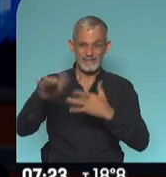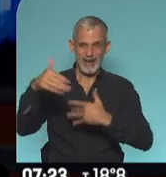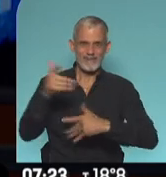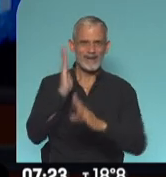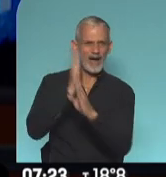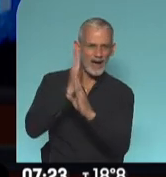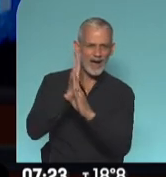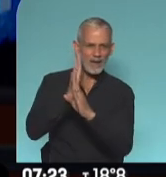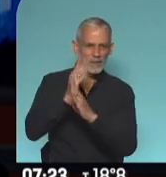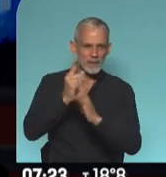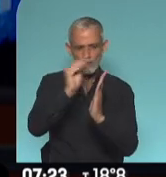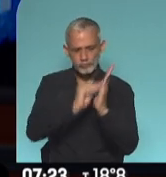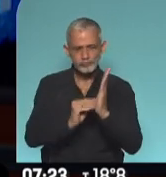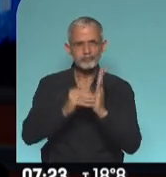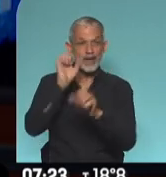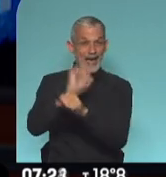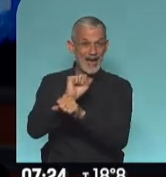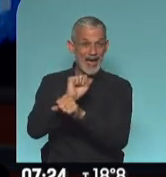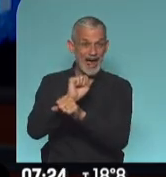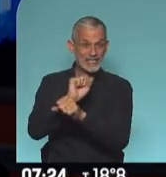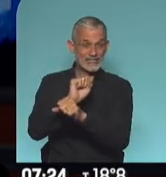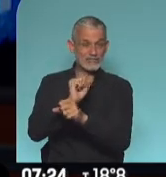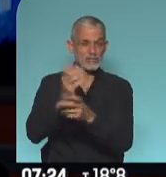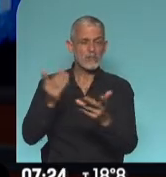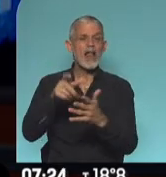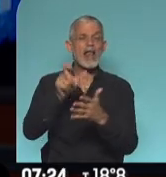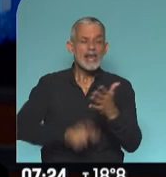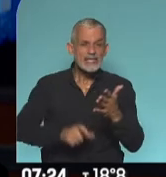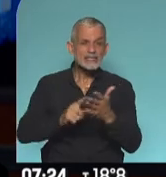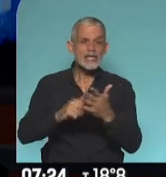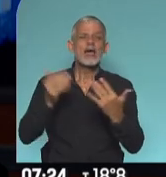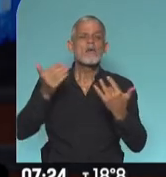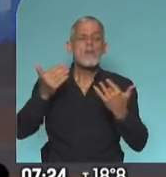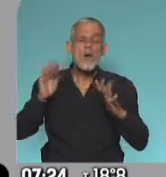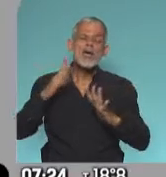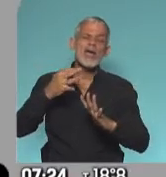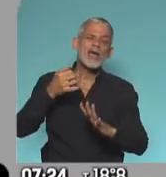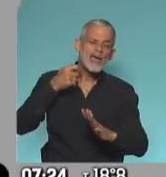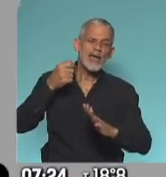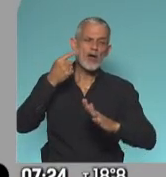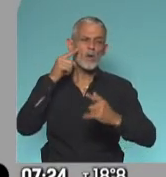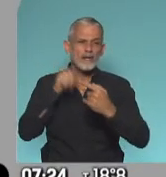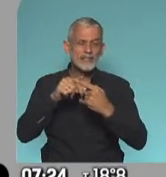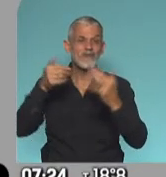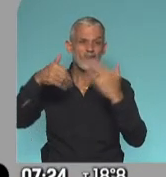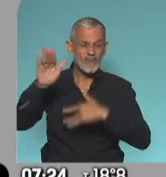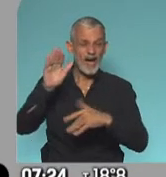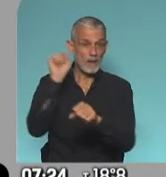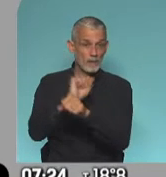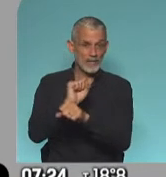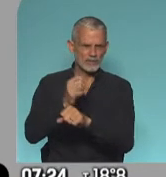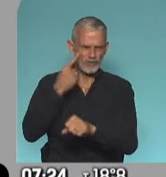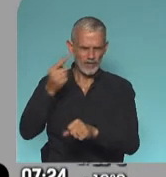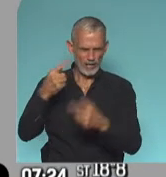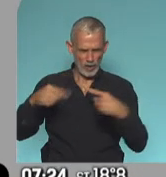incorporados al régimen carcelario es decir la lista de los que potencialmente podían ir presos estas